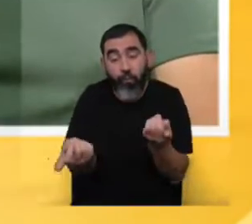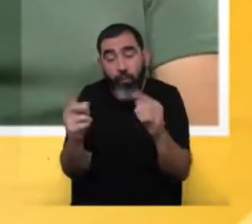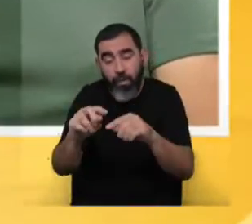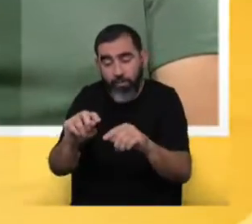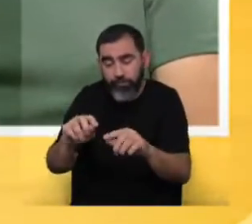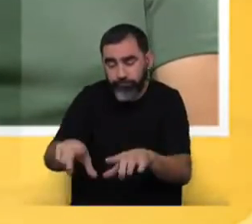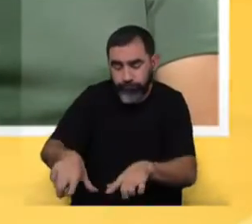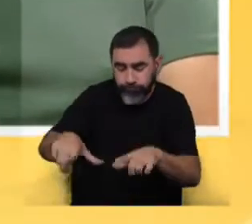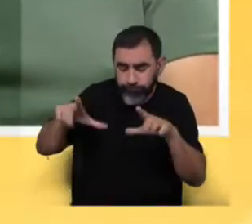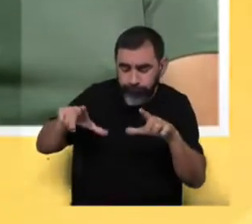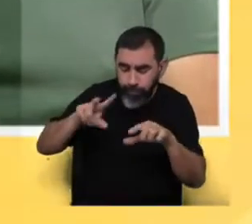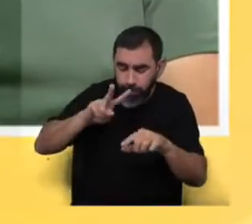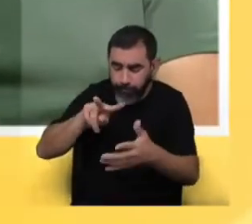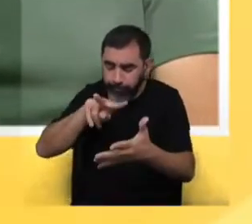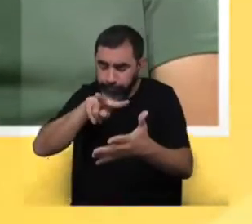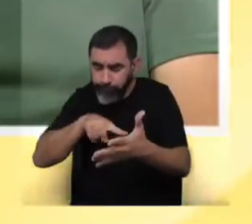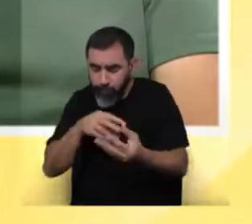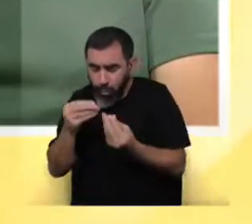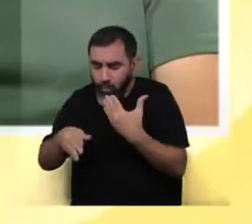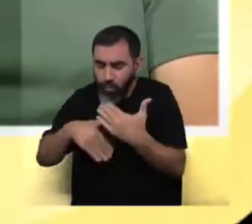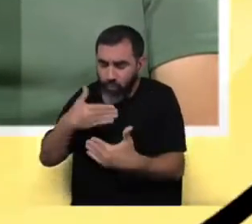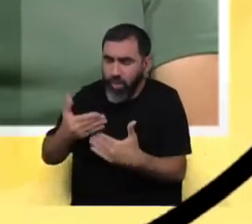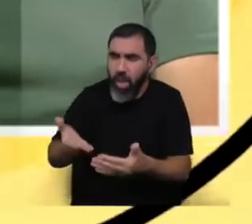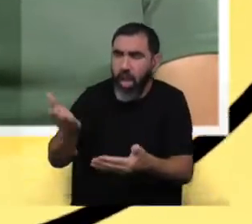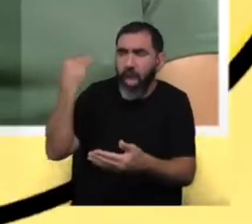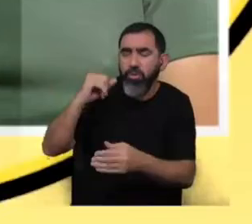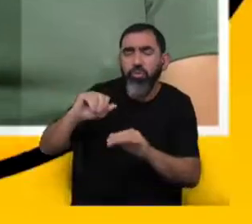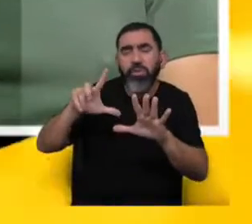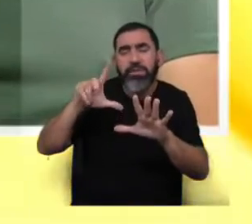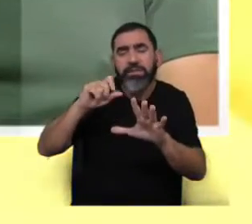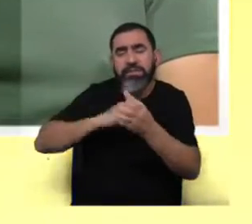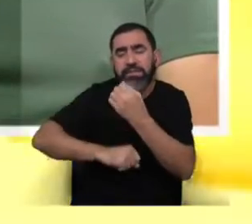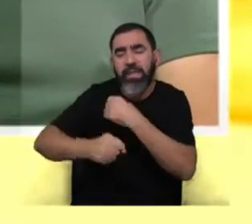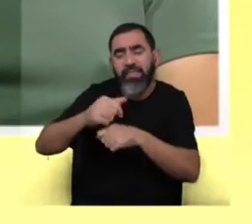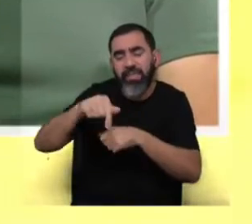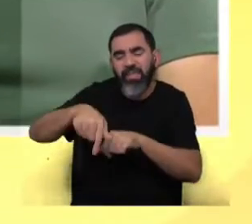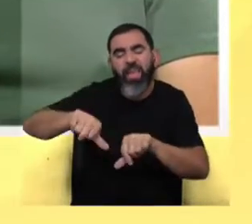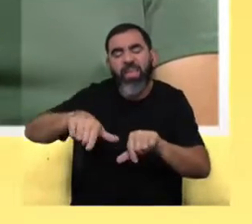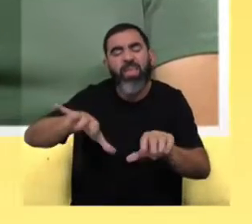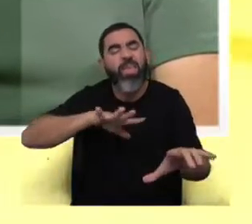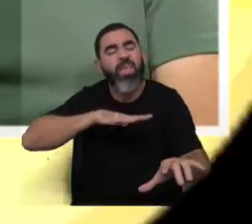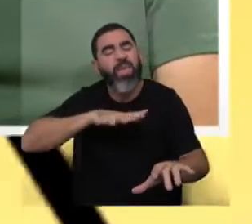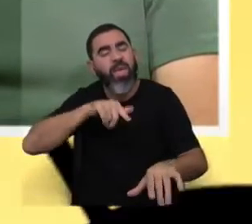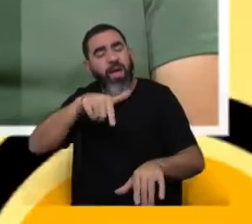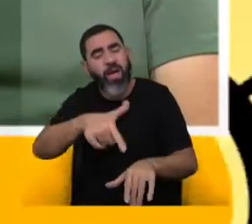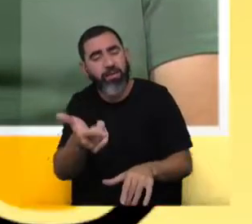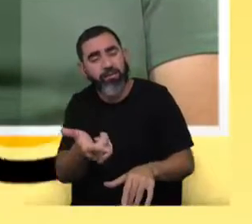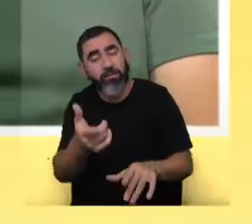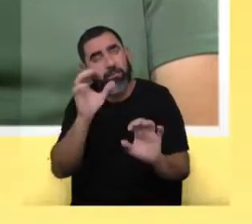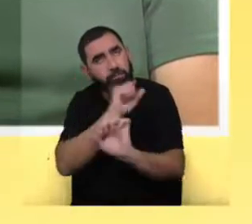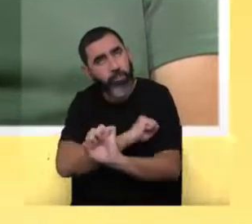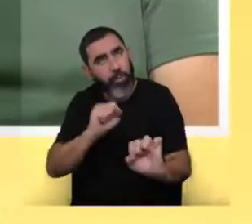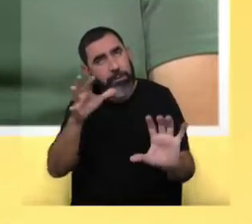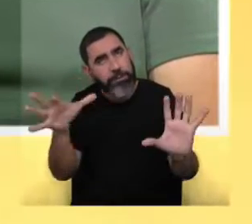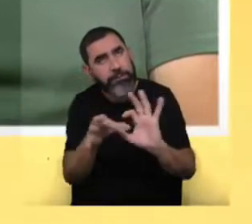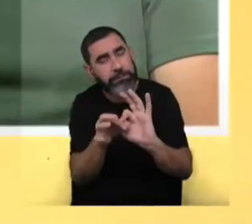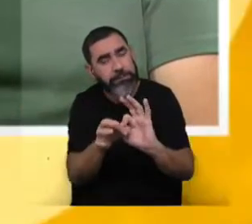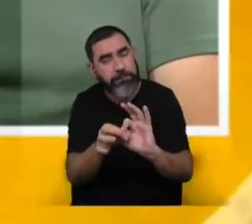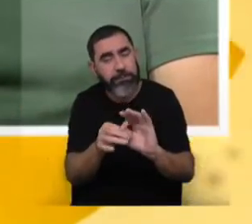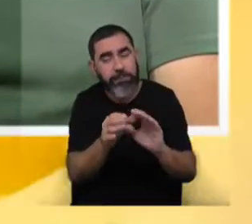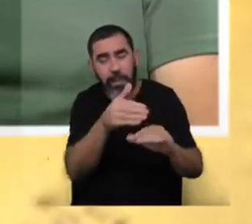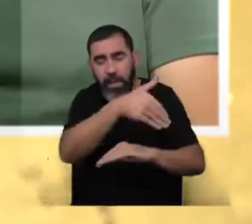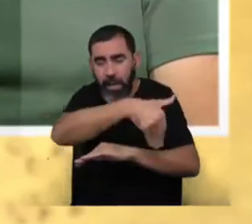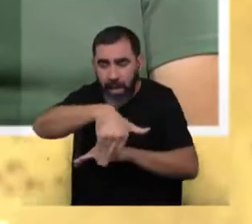aéreas viejas, a ver cómo funcionaba ese lugar en los años 70, por ejemplo, y ahí nosotros podemos asociar el punto del hallazgo a